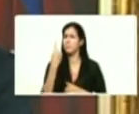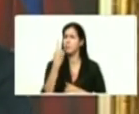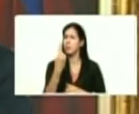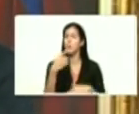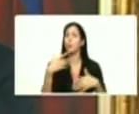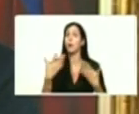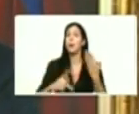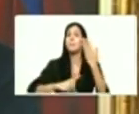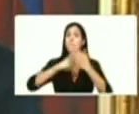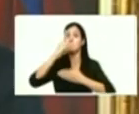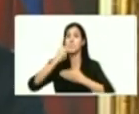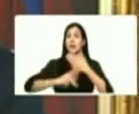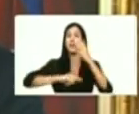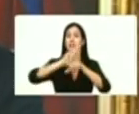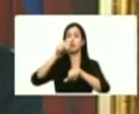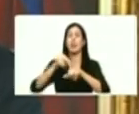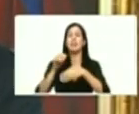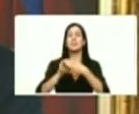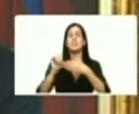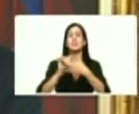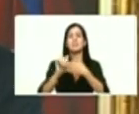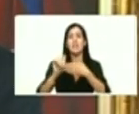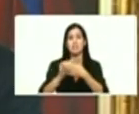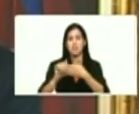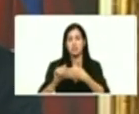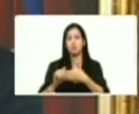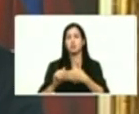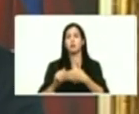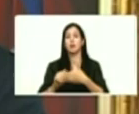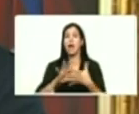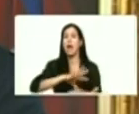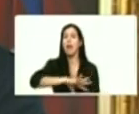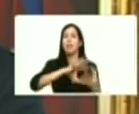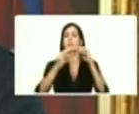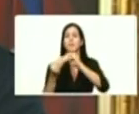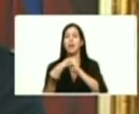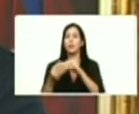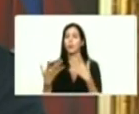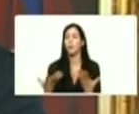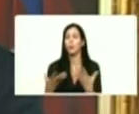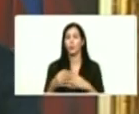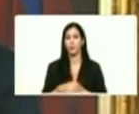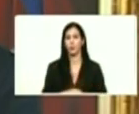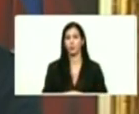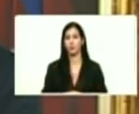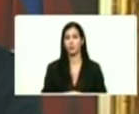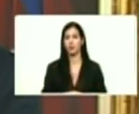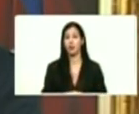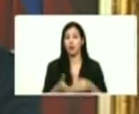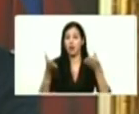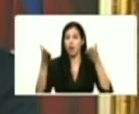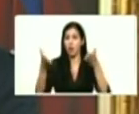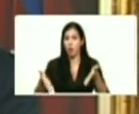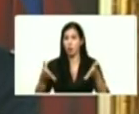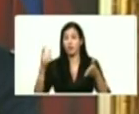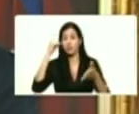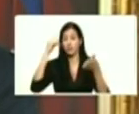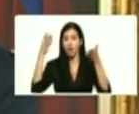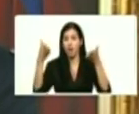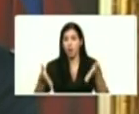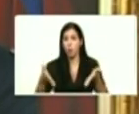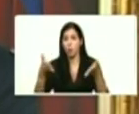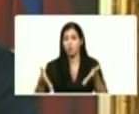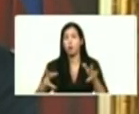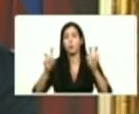lugar el plan nacional de divisas adaptado a el momento histórico y el nuevo modelo